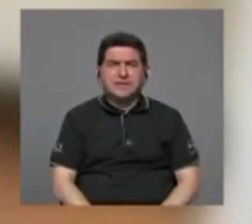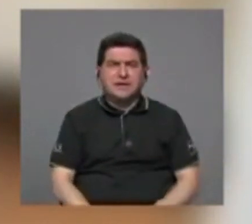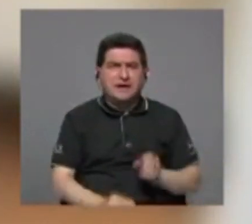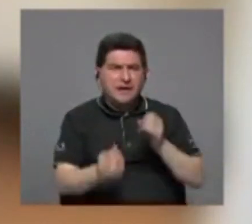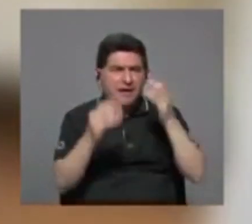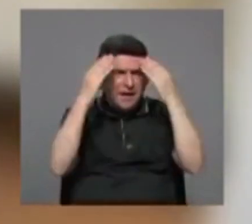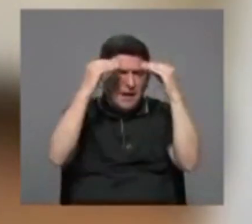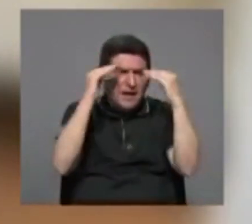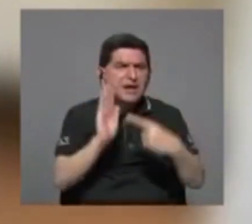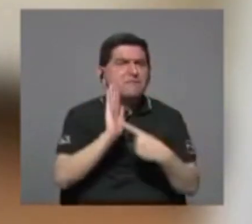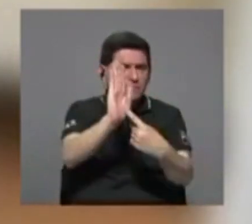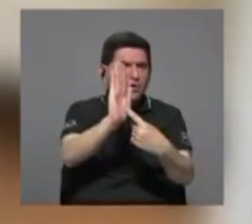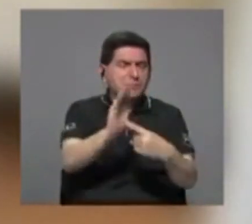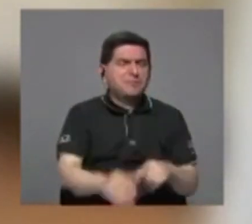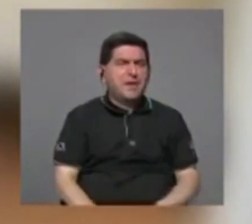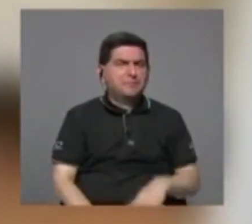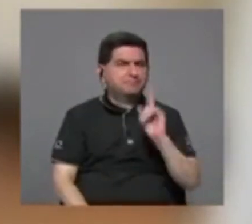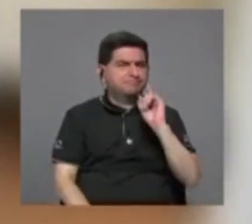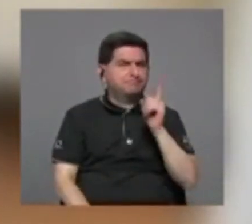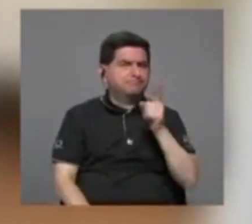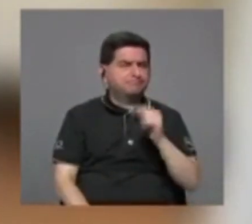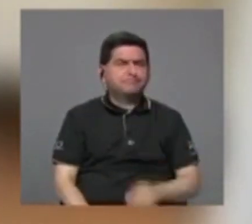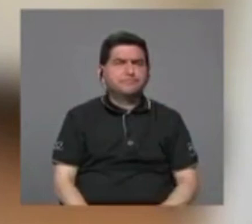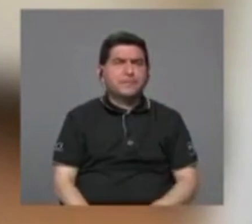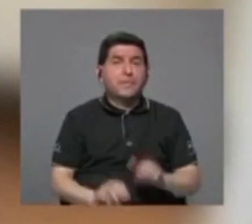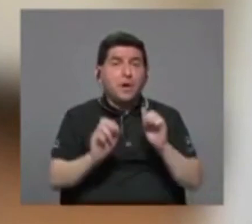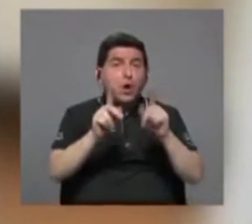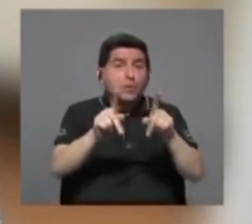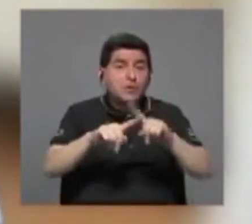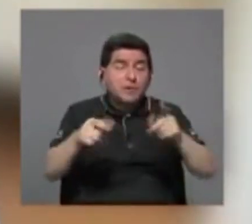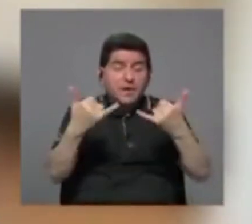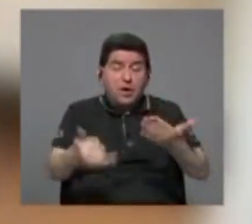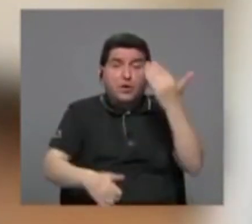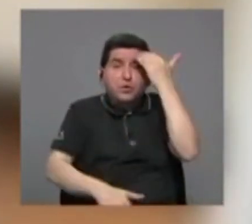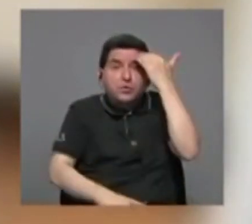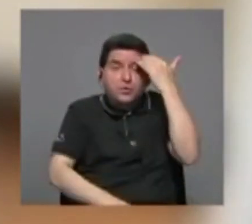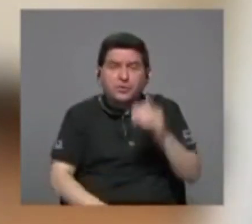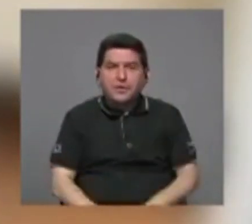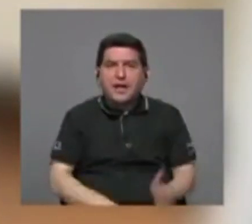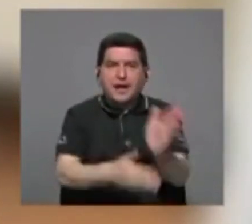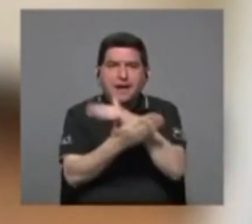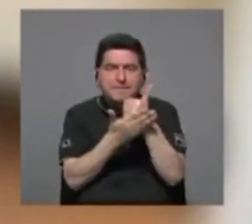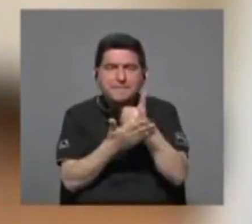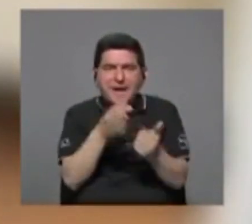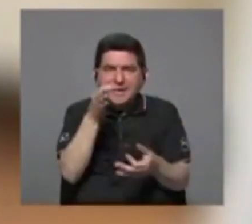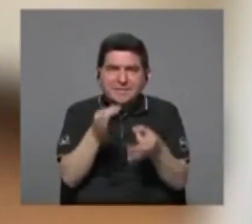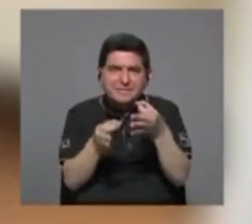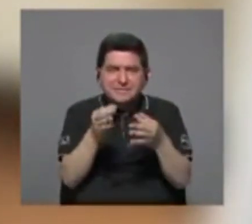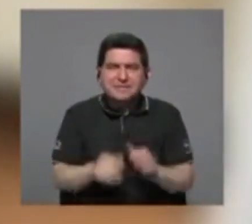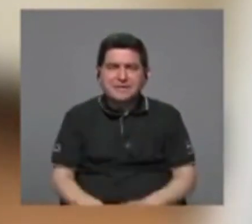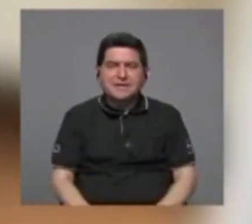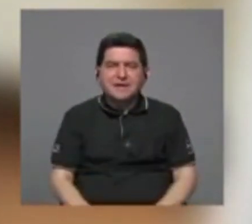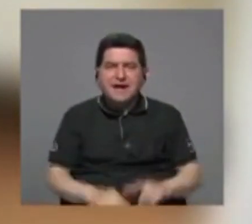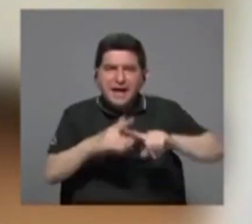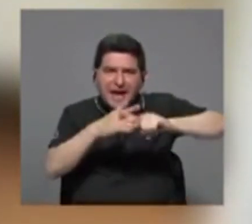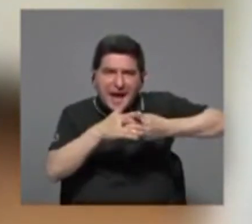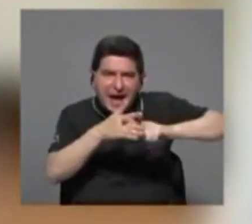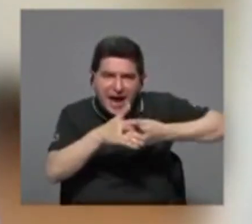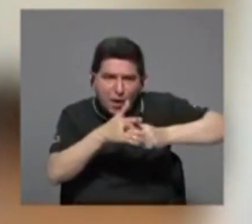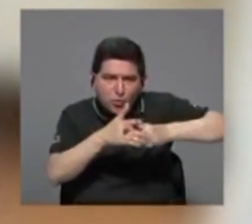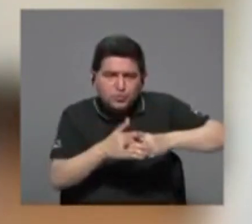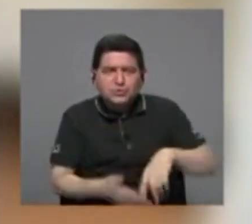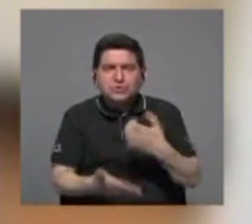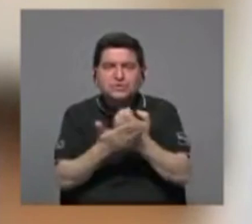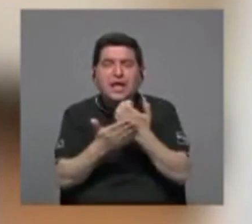informe advertimos la posibilidad, pero ahora sabemos que buena parte del ajuste fiscal lo va a tener que